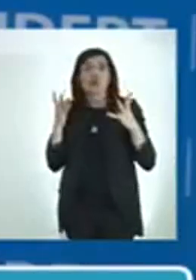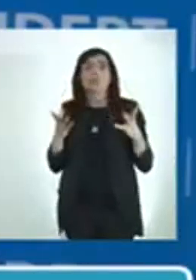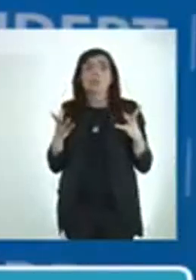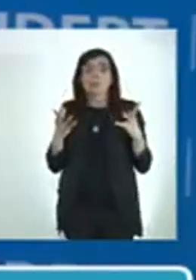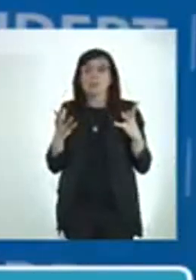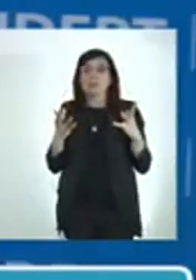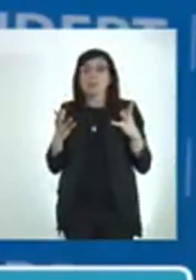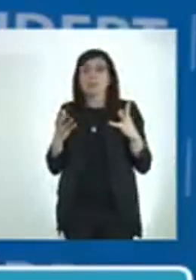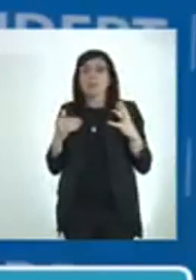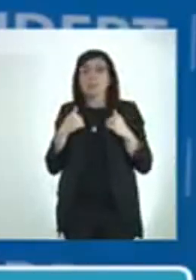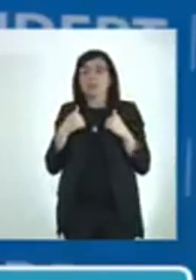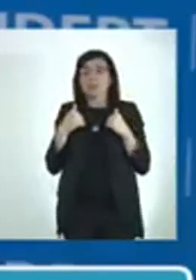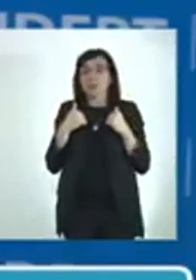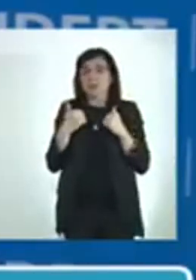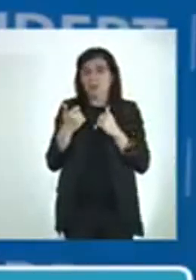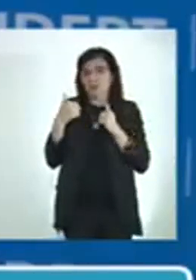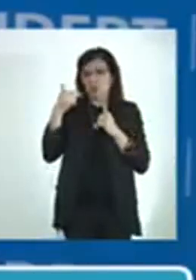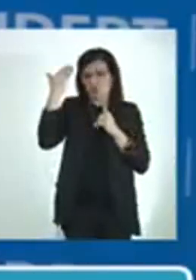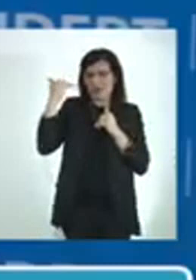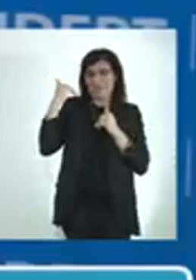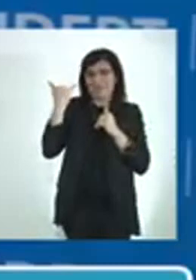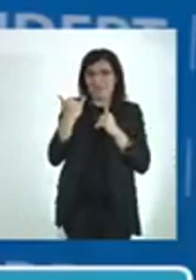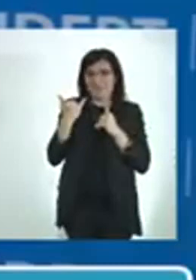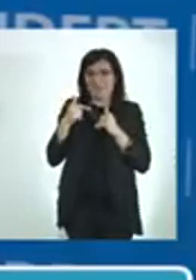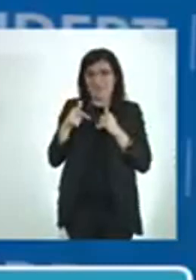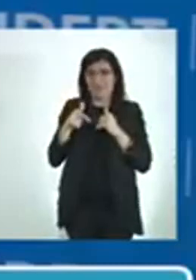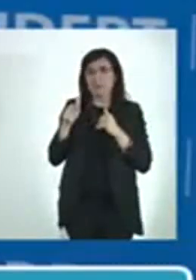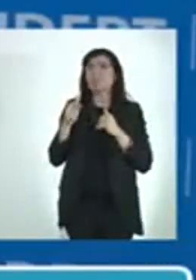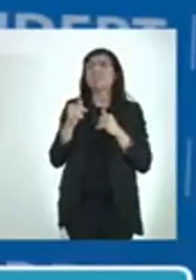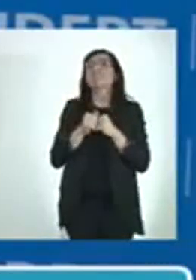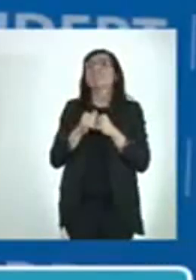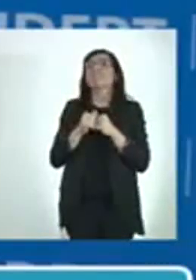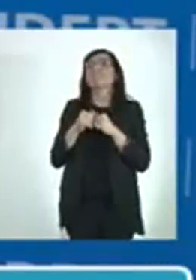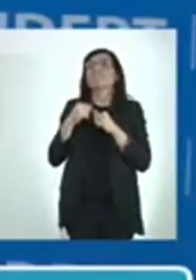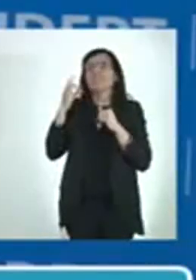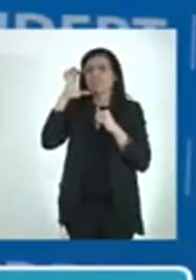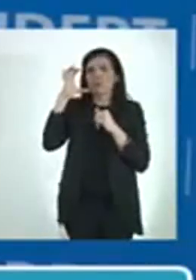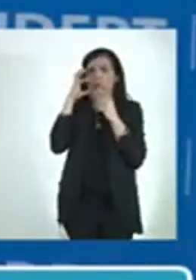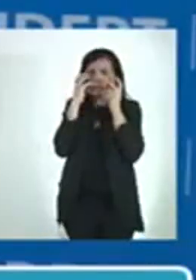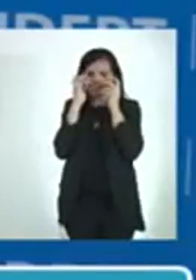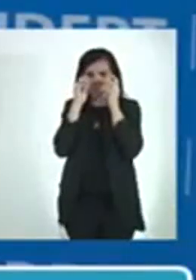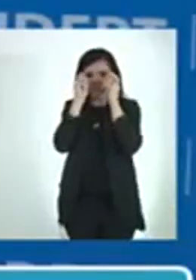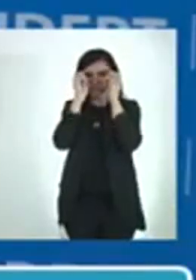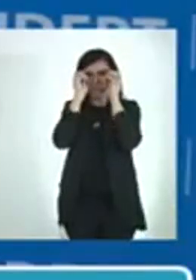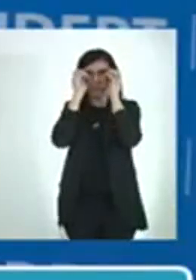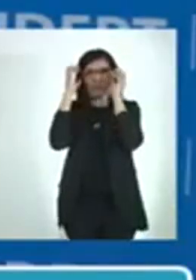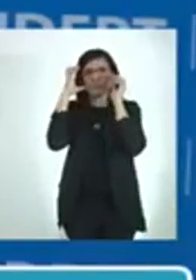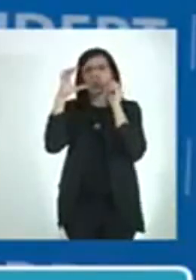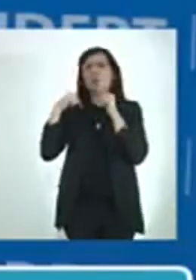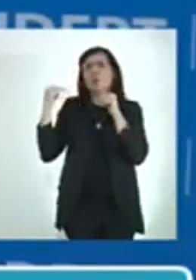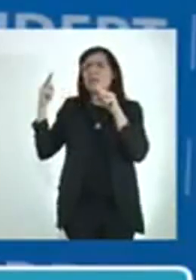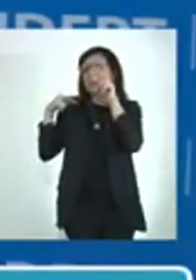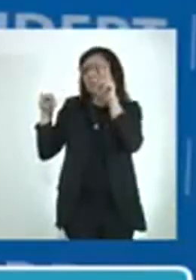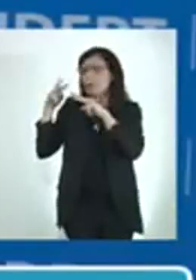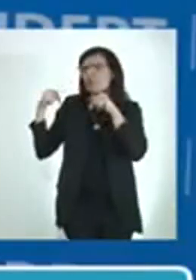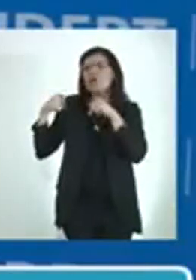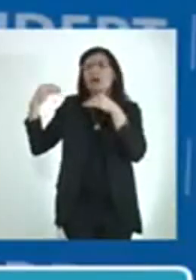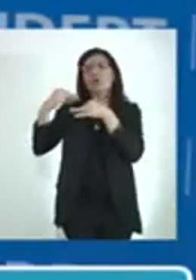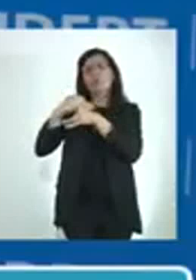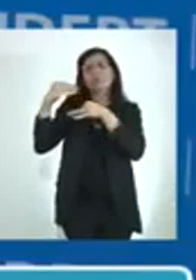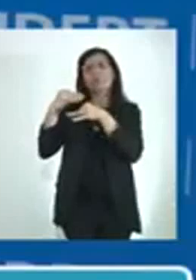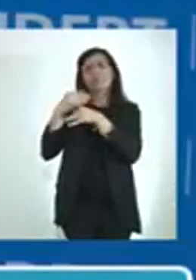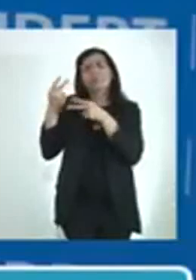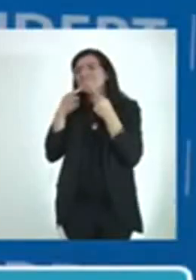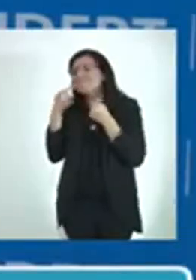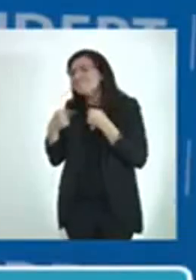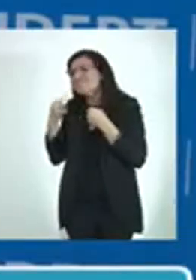este momento yo estaba acompañando a la escuela desde el Plan ENIA como referente de pedagógica de ESI. Entonces pensamos, trabajamos según el nivel, o sea,